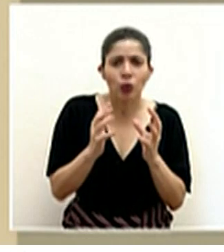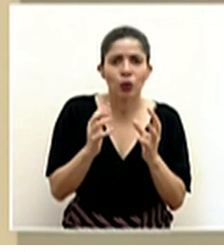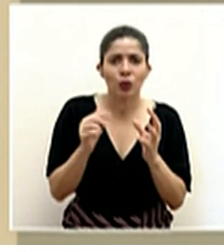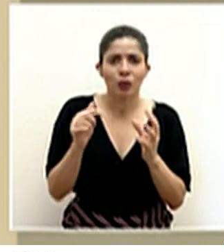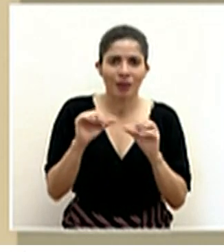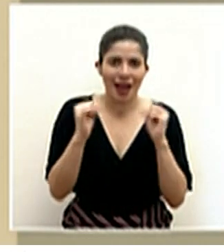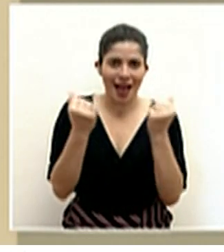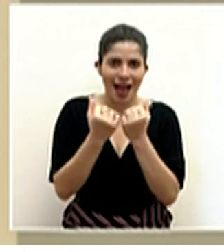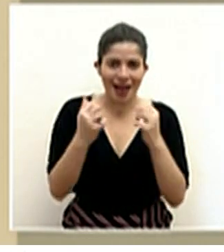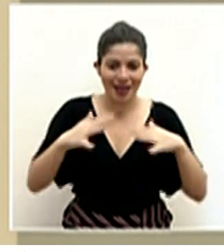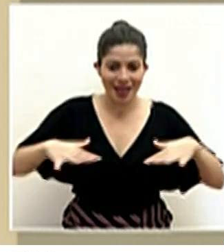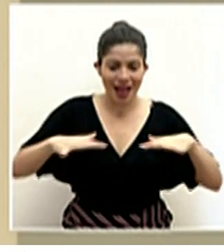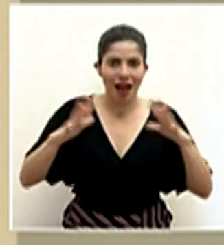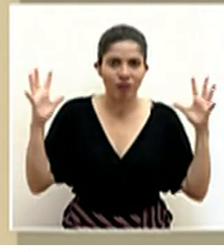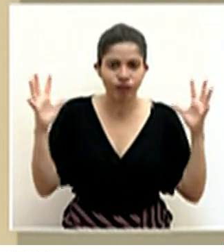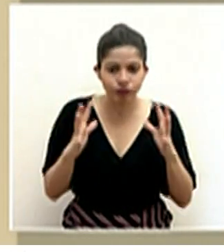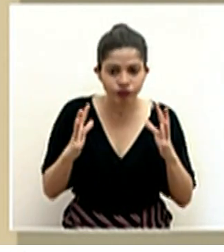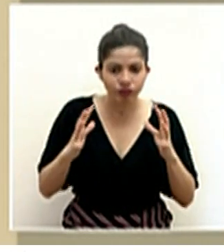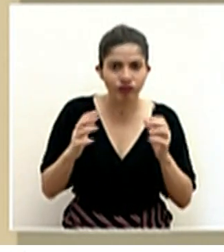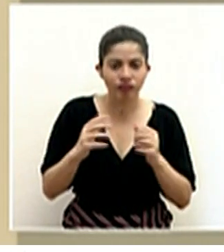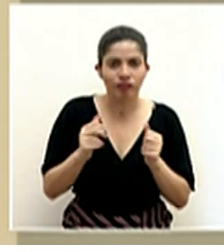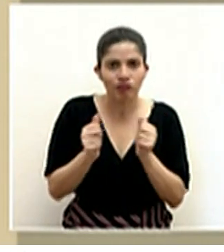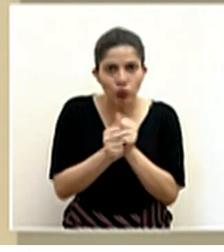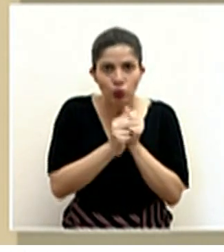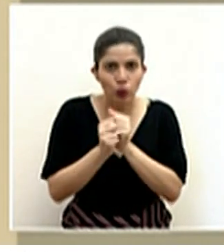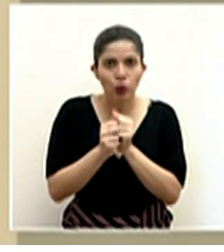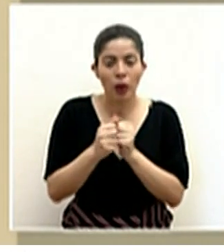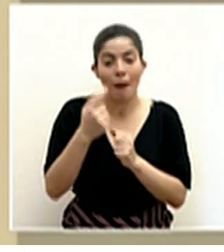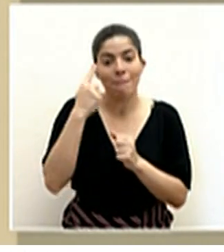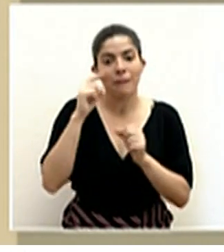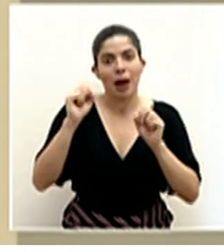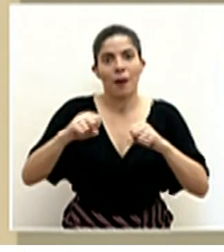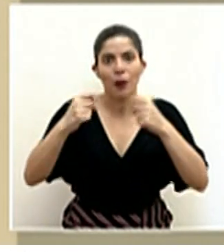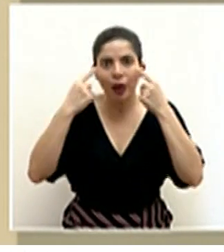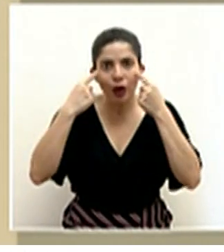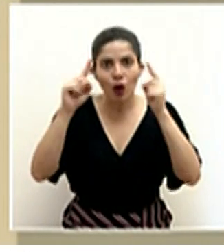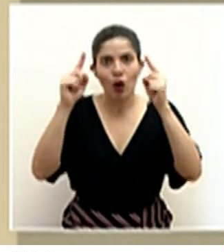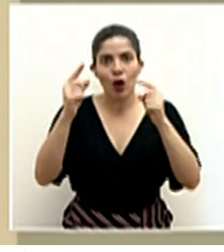sector, para que podamos lograr